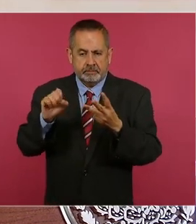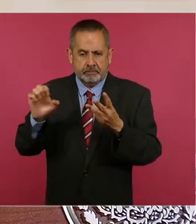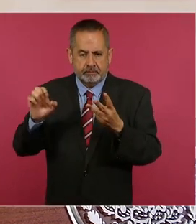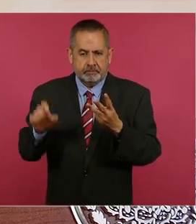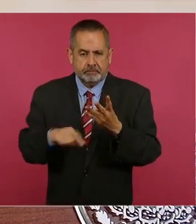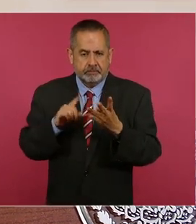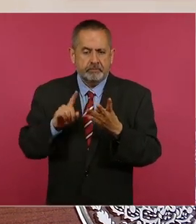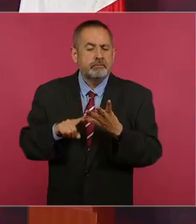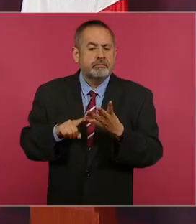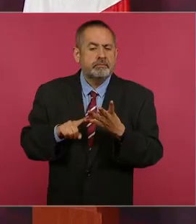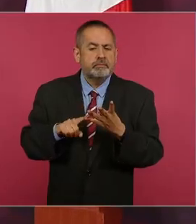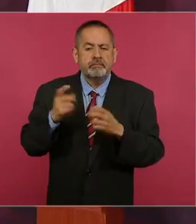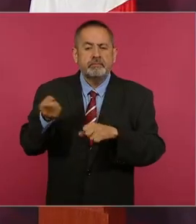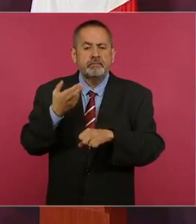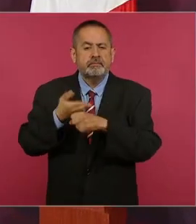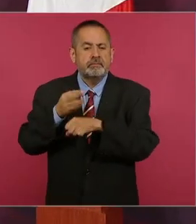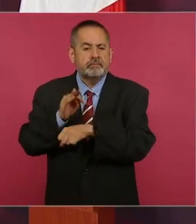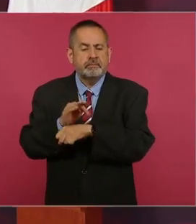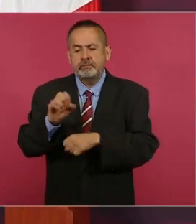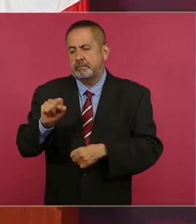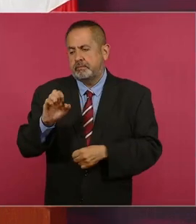el secretario de Defensa